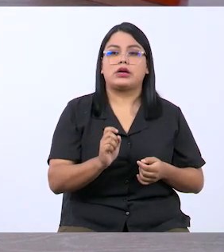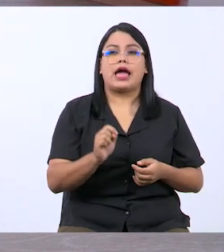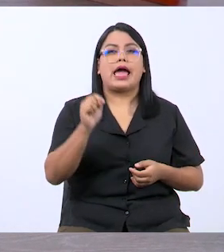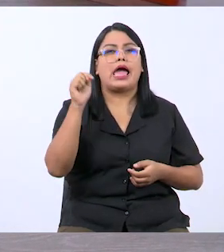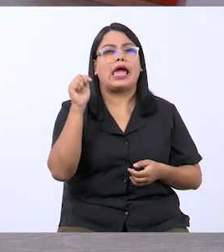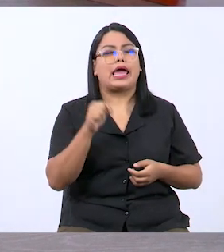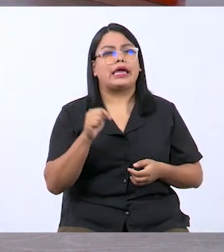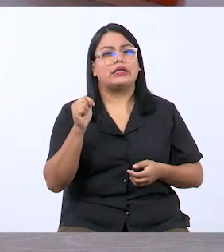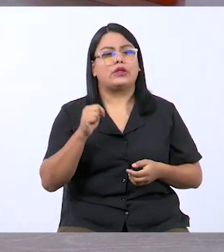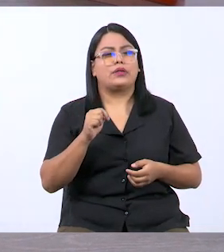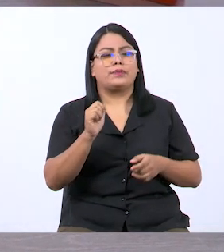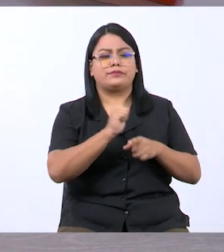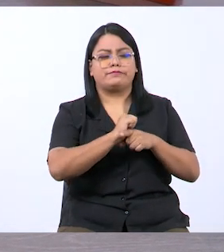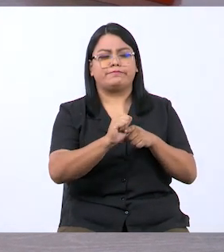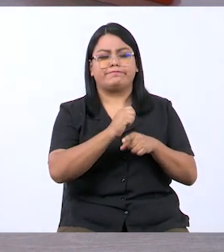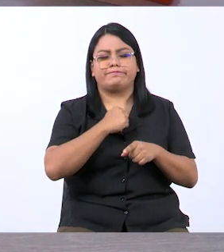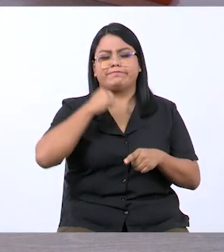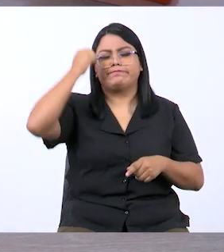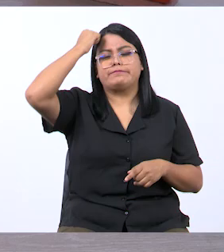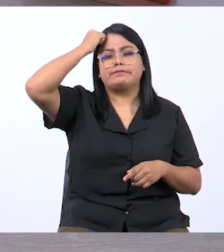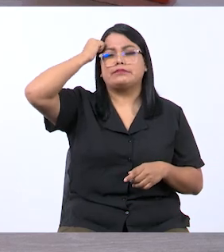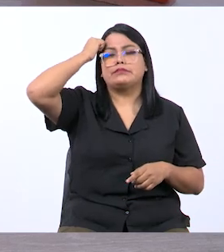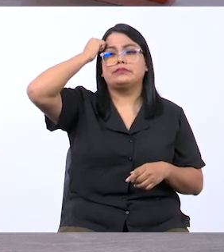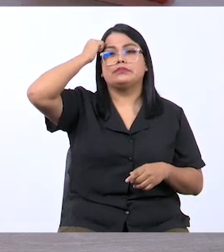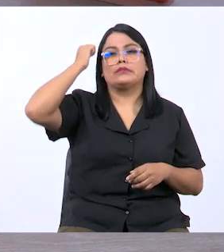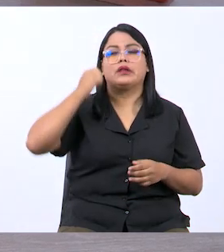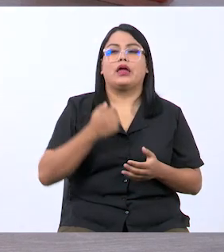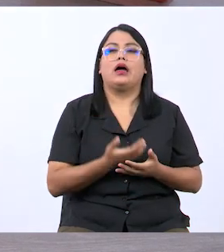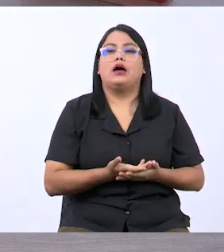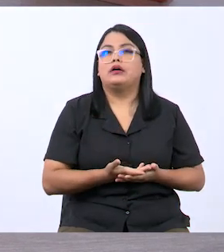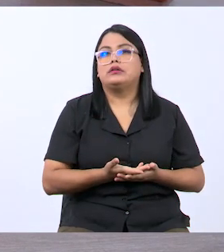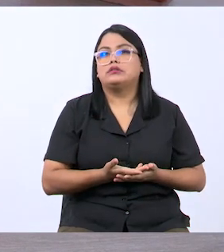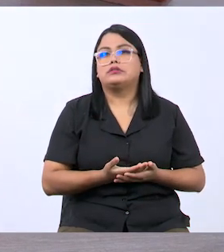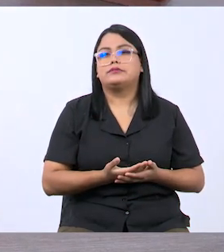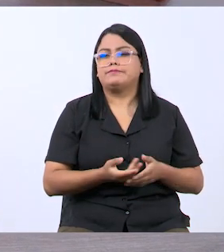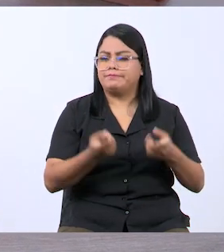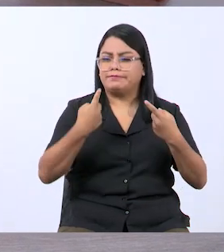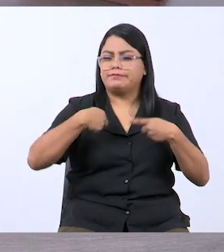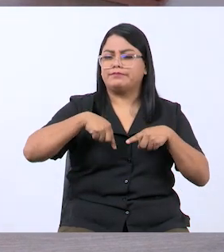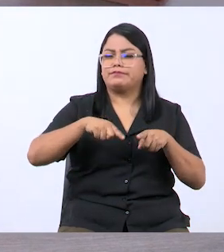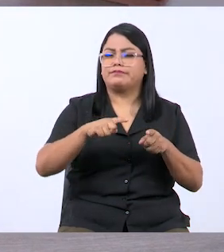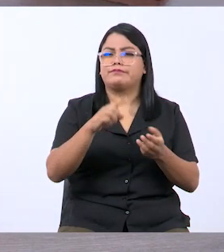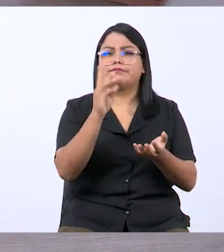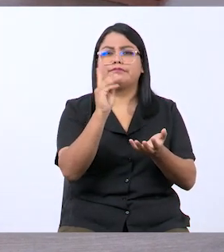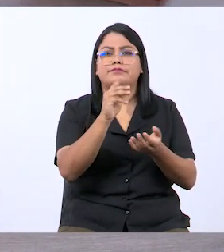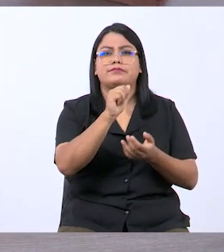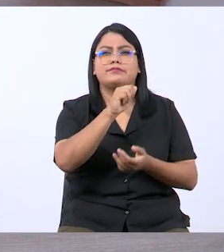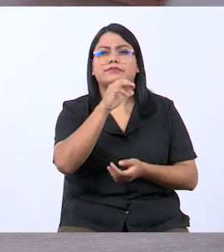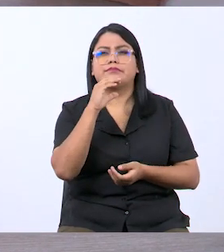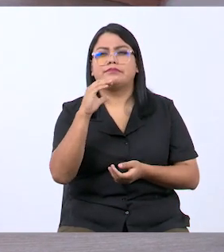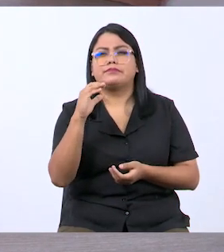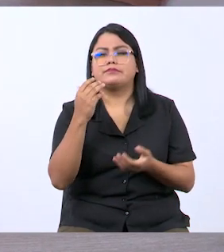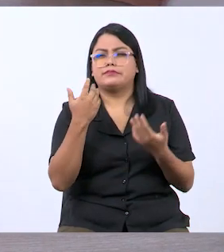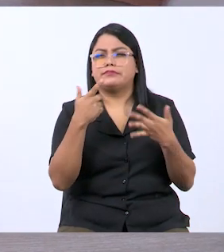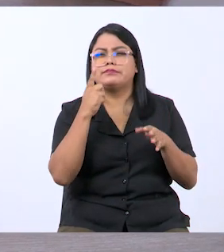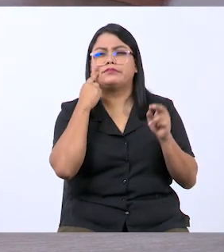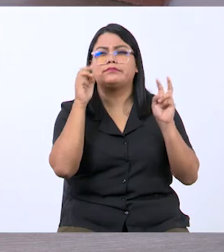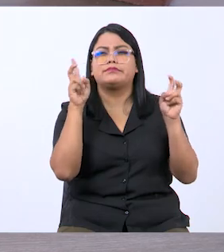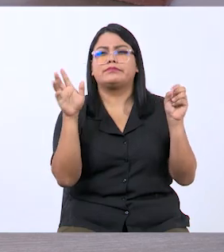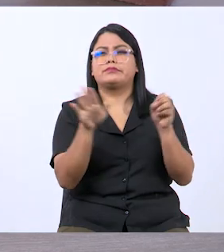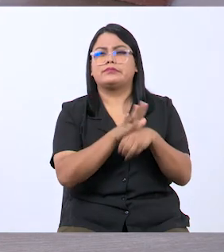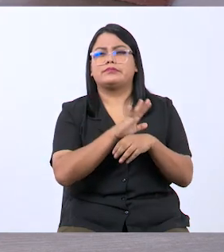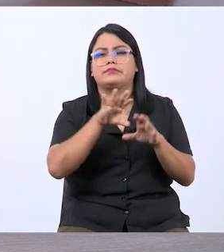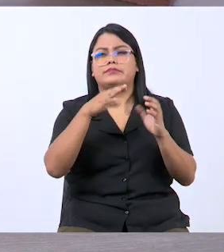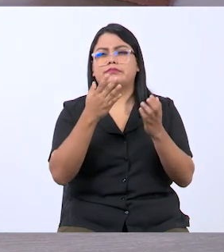si esta sección de Practico lo aprendido forma parte de la secuencia ACC de la que hemos hablado